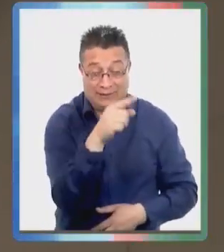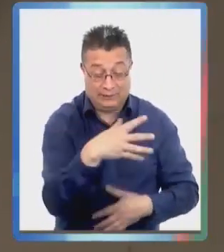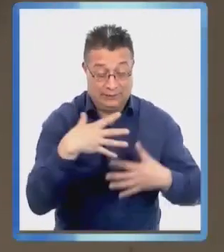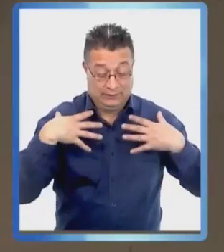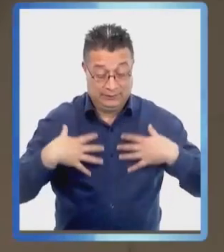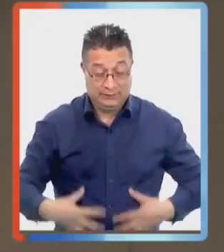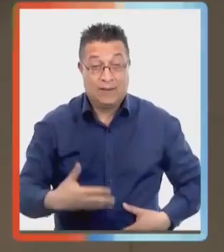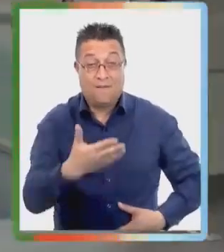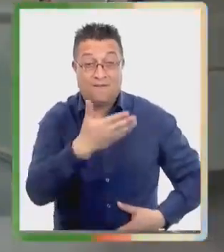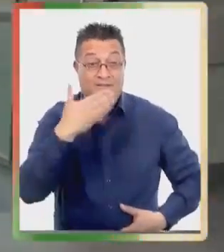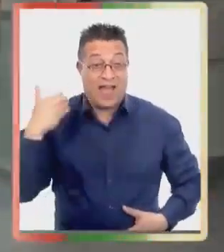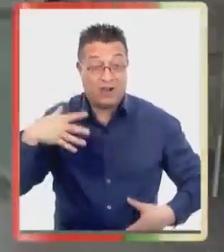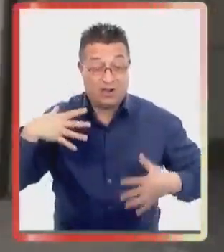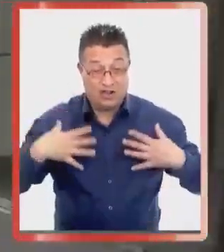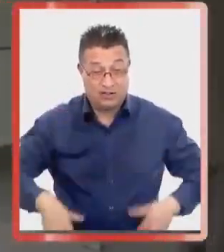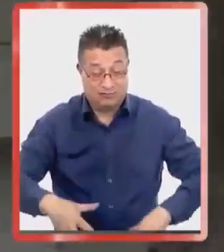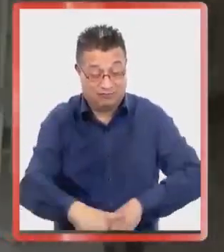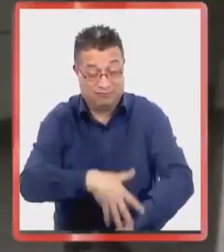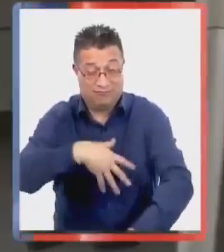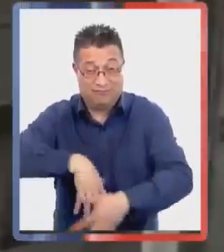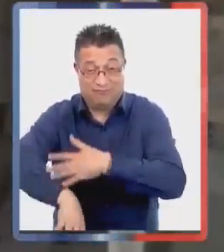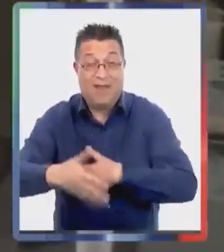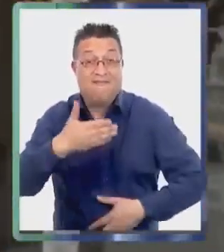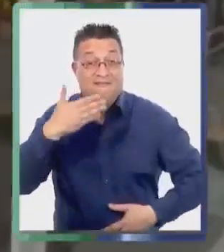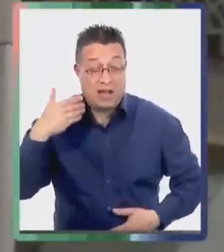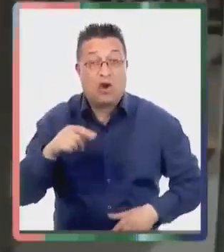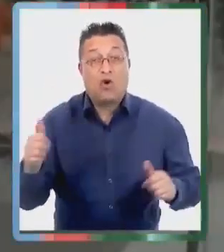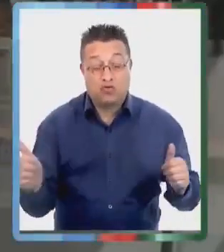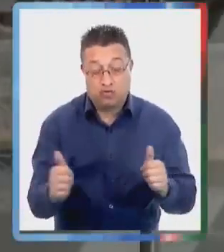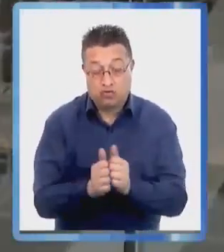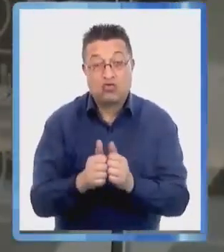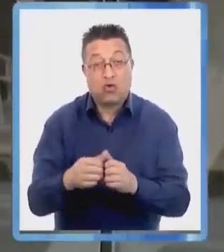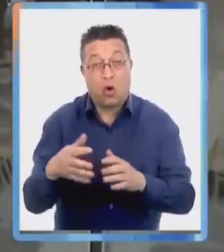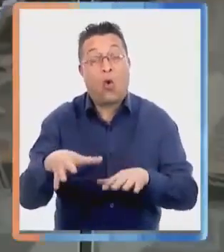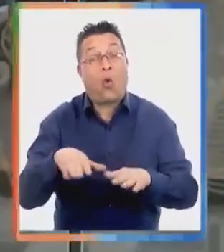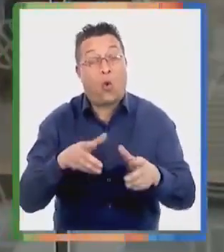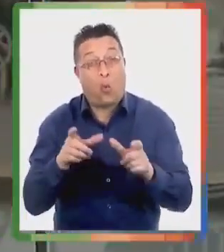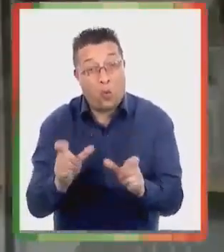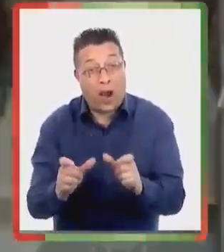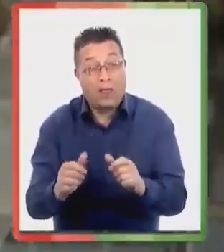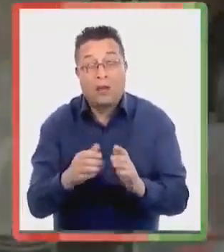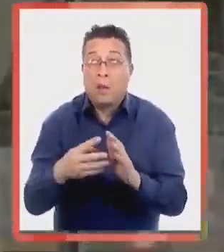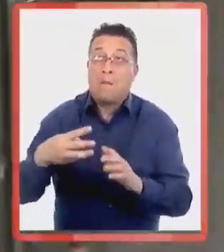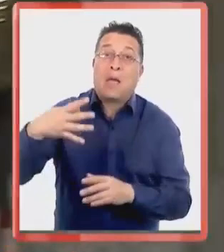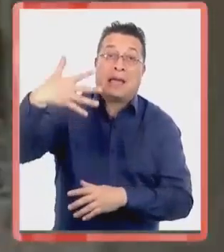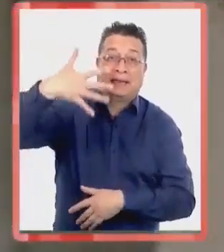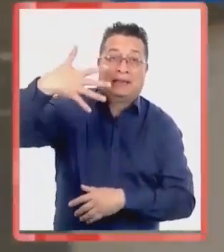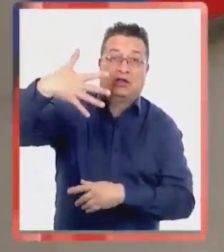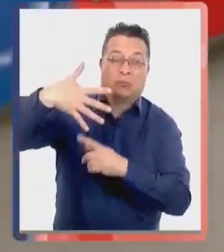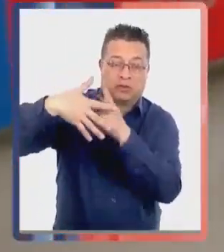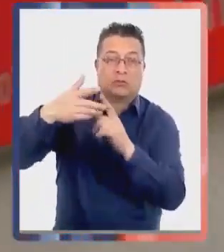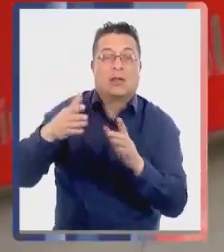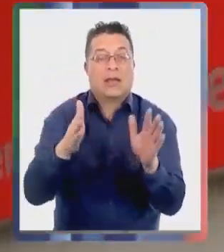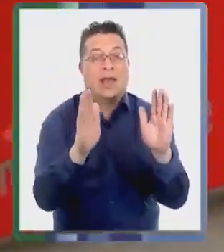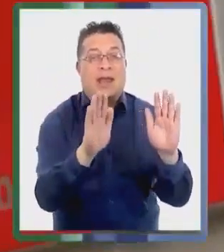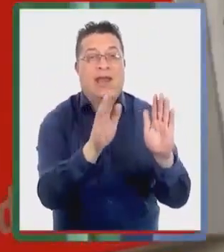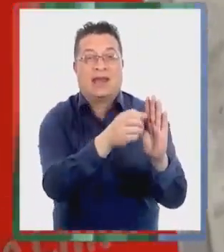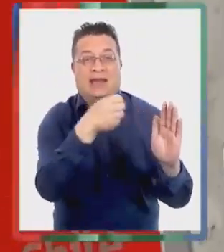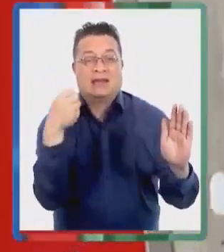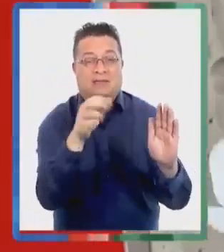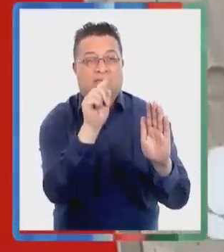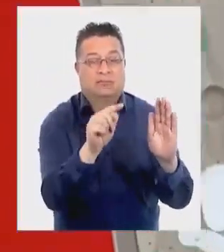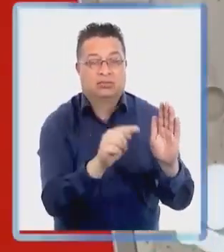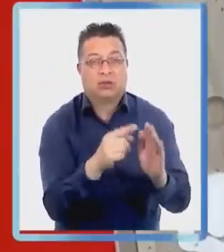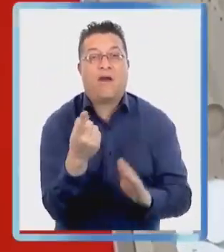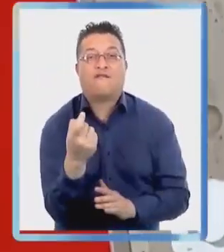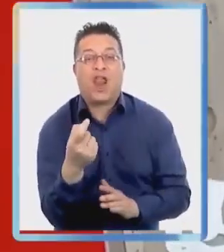vestidos con overoles blancos y acompañados por los propios guardias subieron al piso 5 para retirar una caja fuerte que contenía